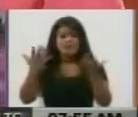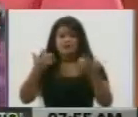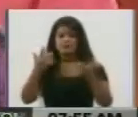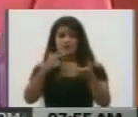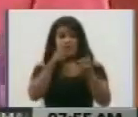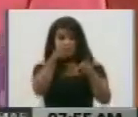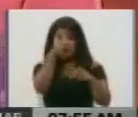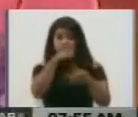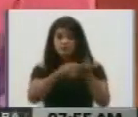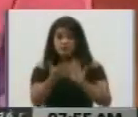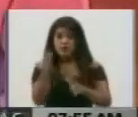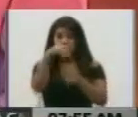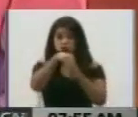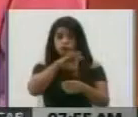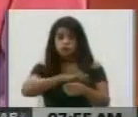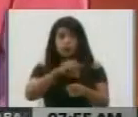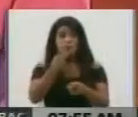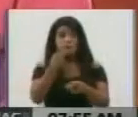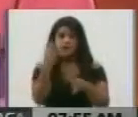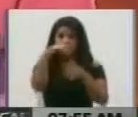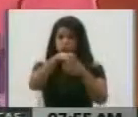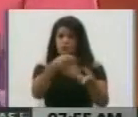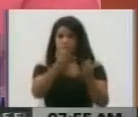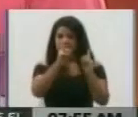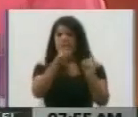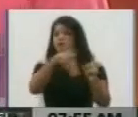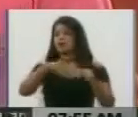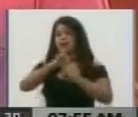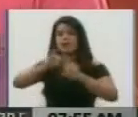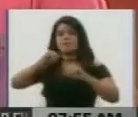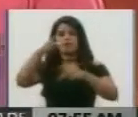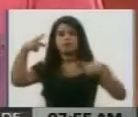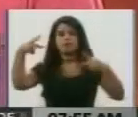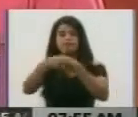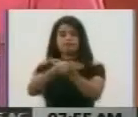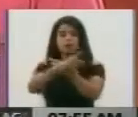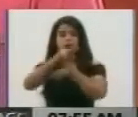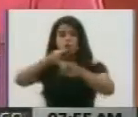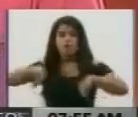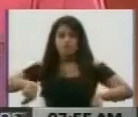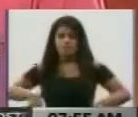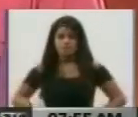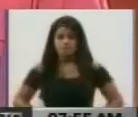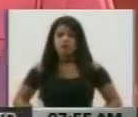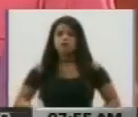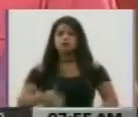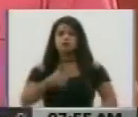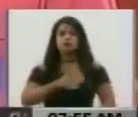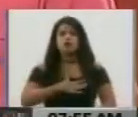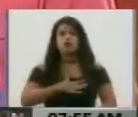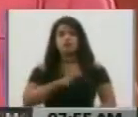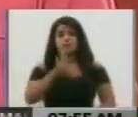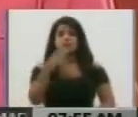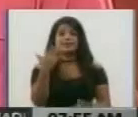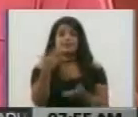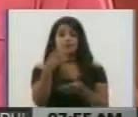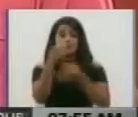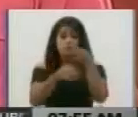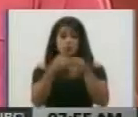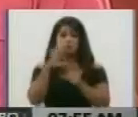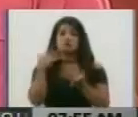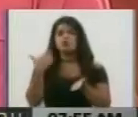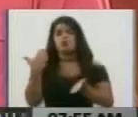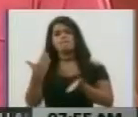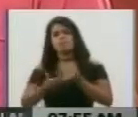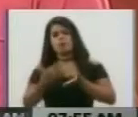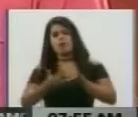social, inclusión política. Yo te quería además mostrar este detalle. Yo no puedo responsablemente decir, tengo la prueba de que los Estados Unidos están detrás